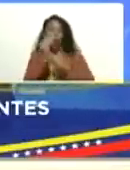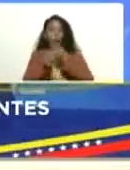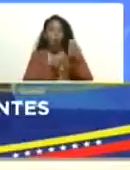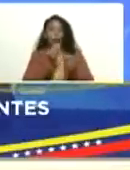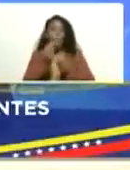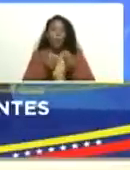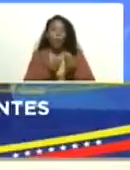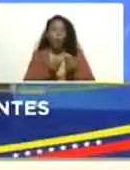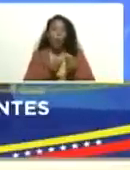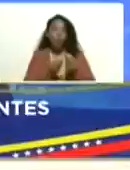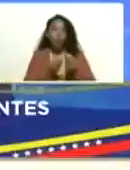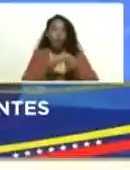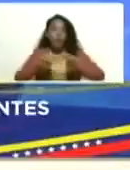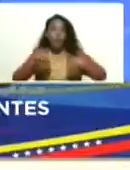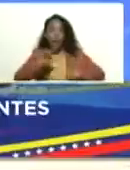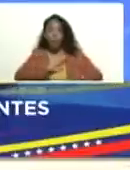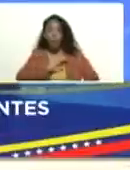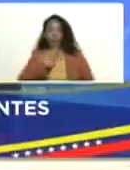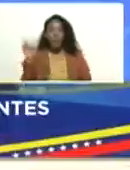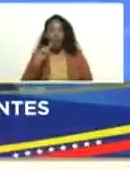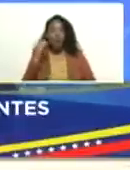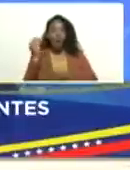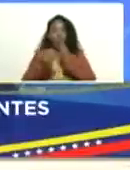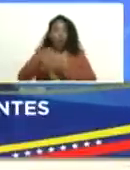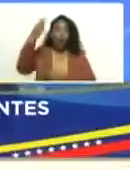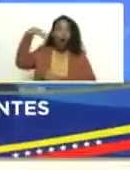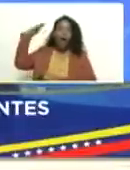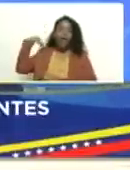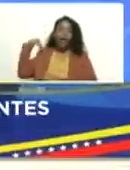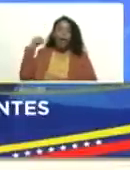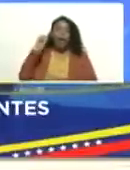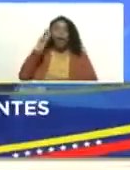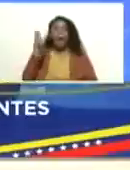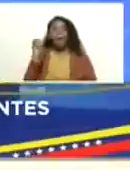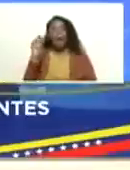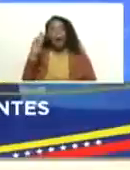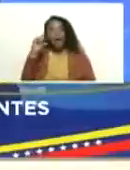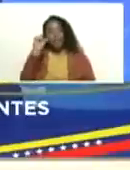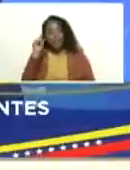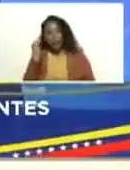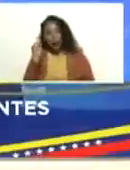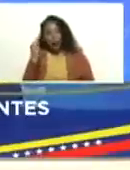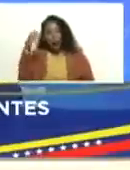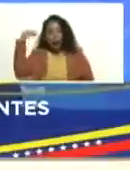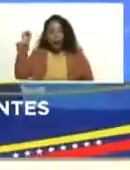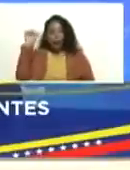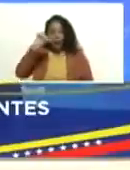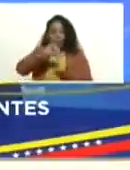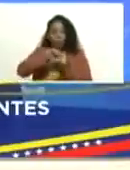las tierras históricas de lo que fue Persia, de la gran Irán,